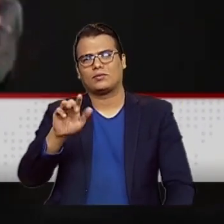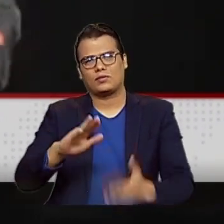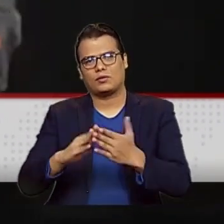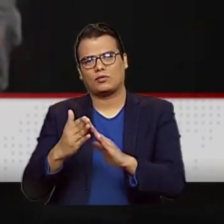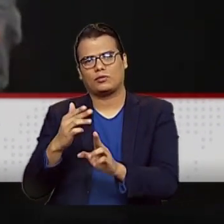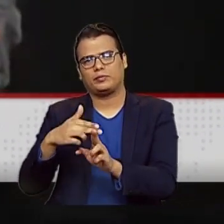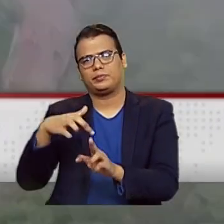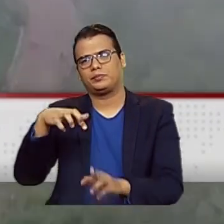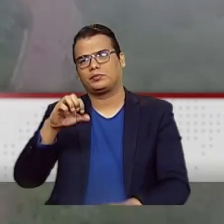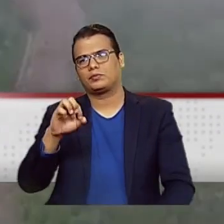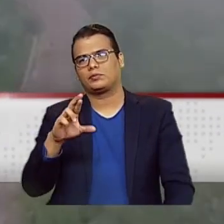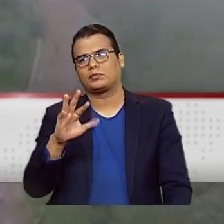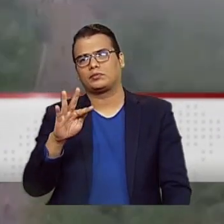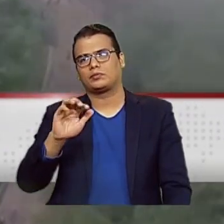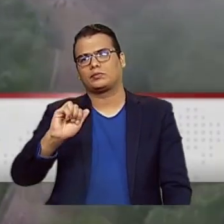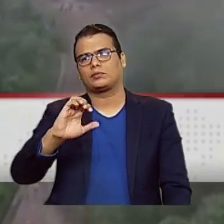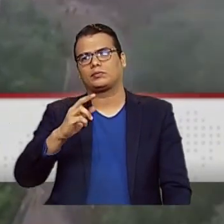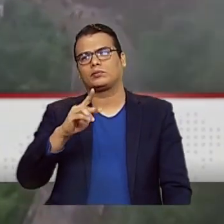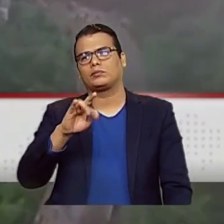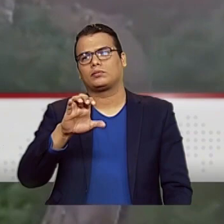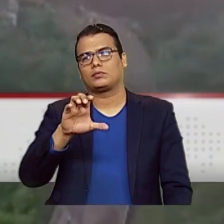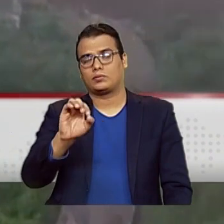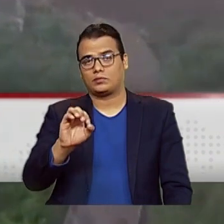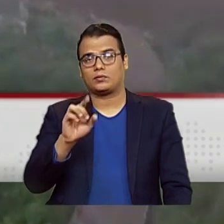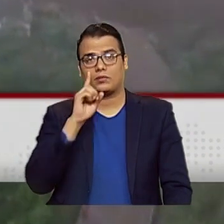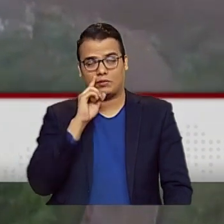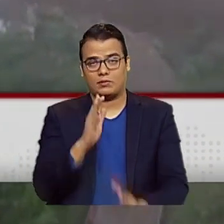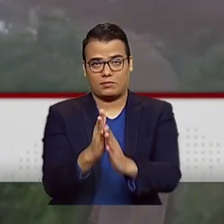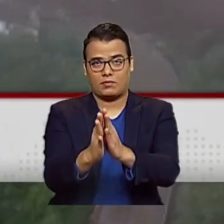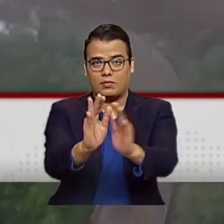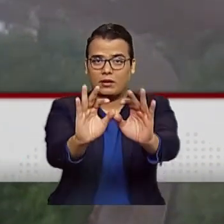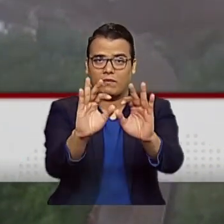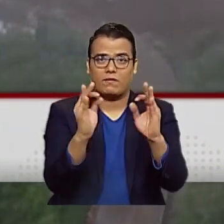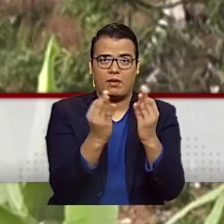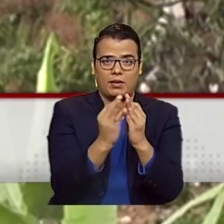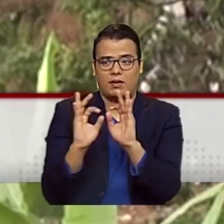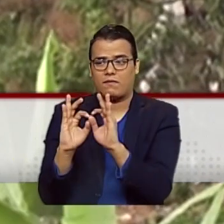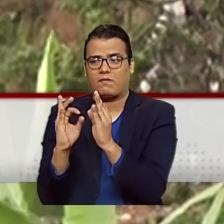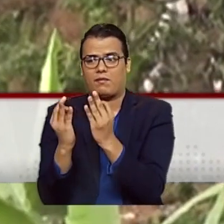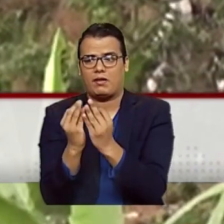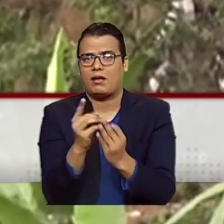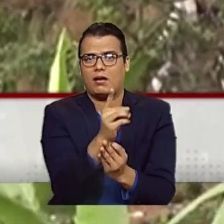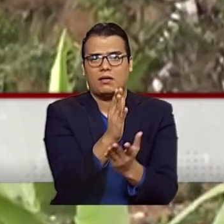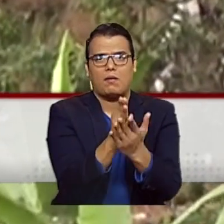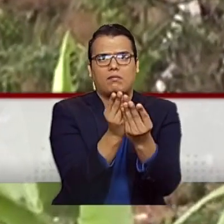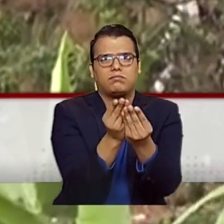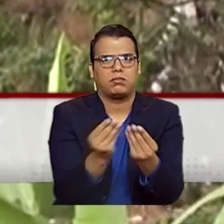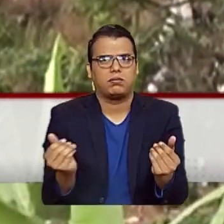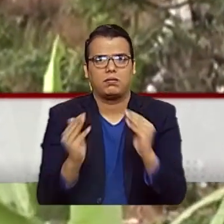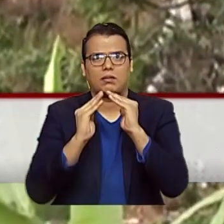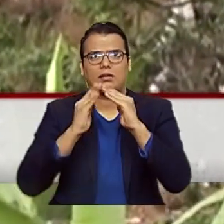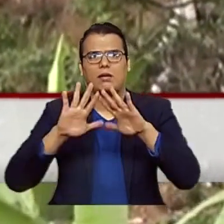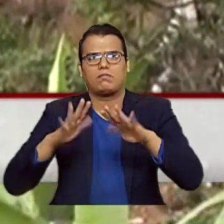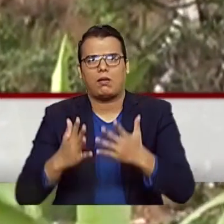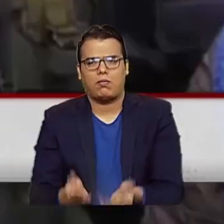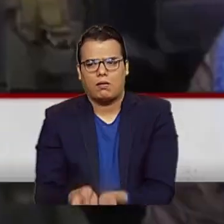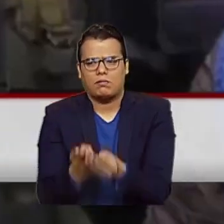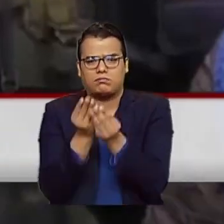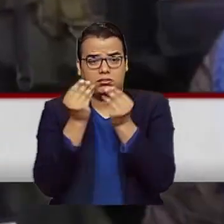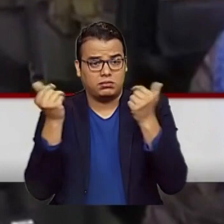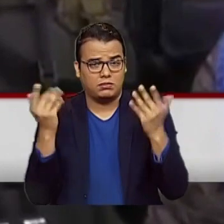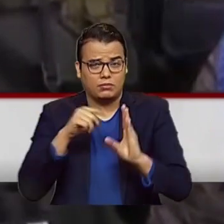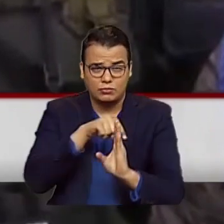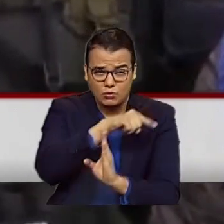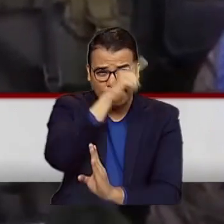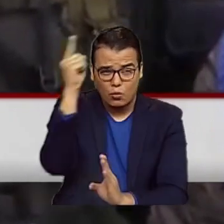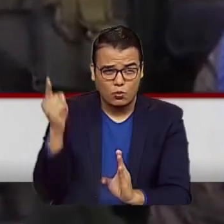los golpeó la tragedia. Varias familias desaparecieron. Sus viviendas quedaron completamente sepultadas. Tenemos